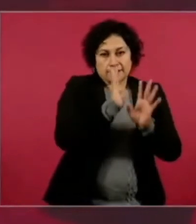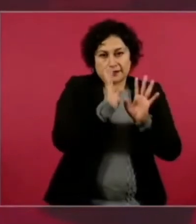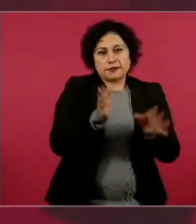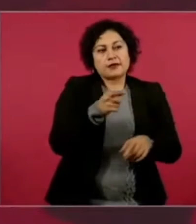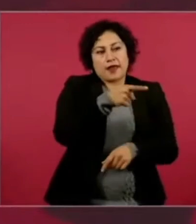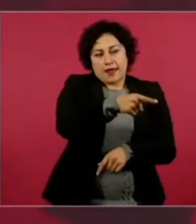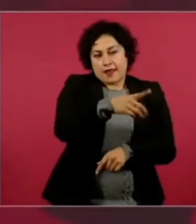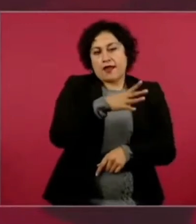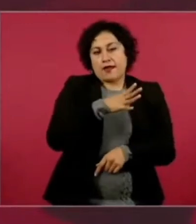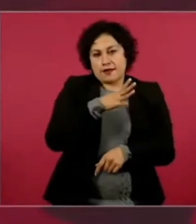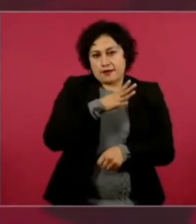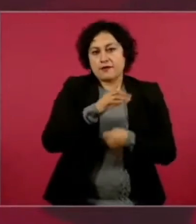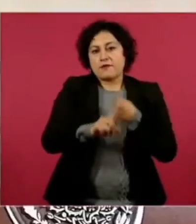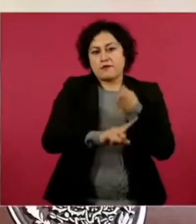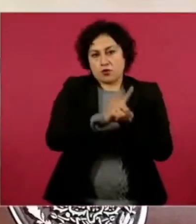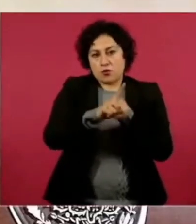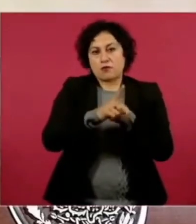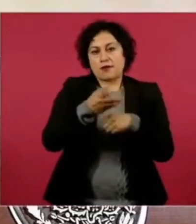problemas,